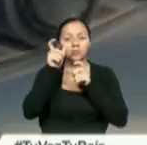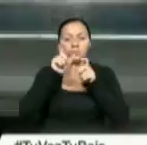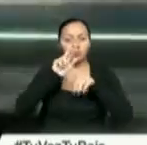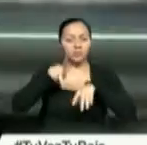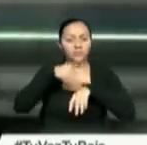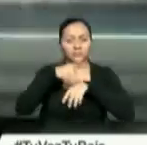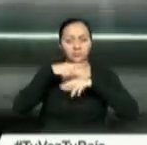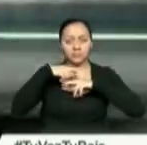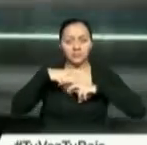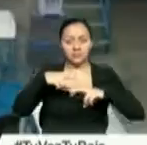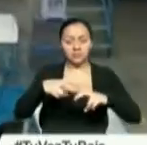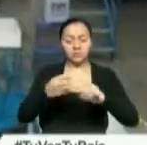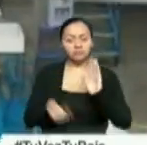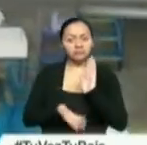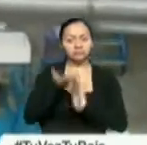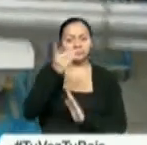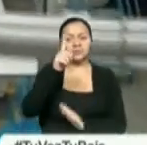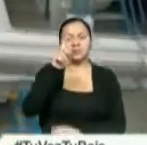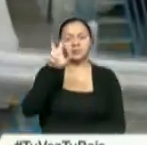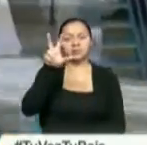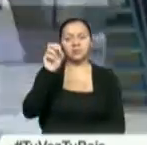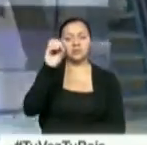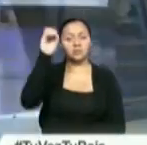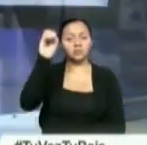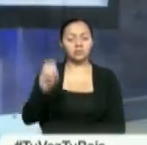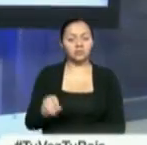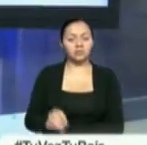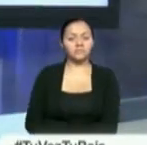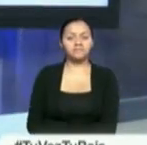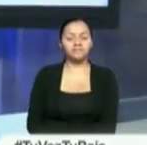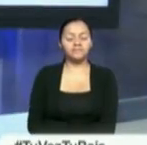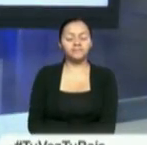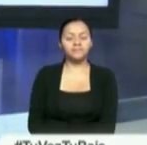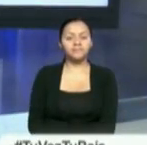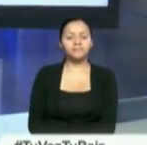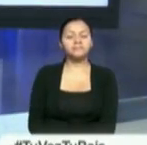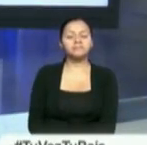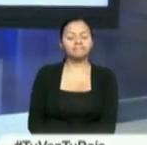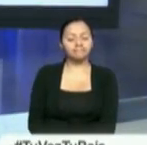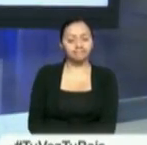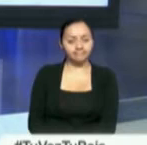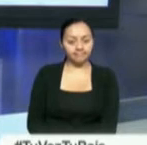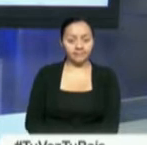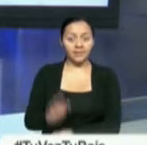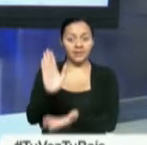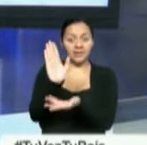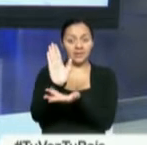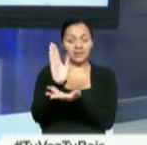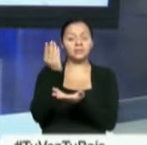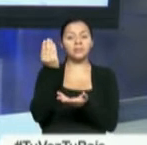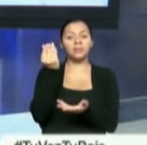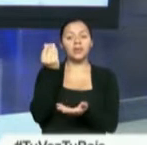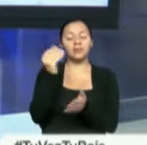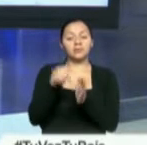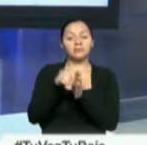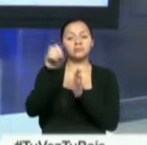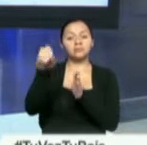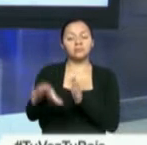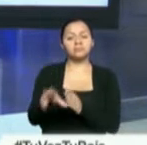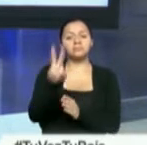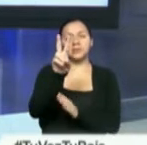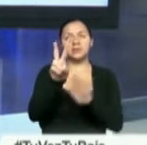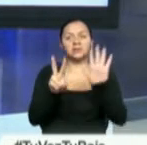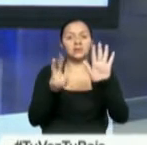330% caterina morejón noticiero ciudadano el ies ha desembolsado 27 millones de dólares por